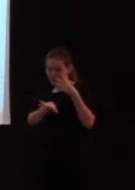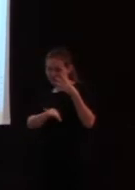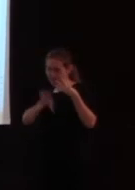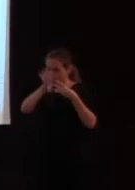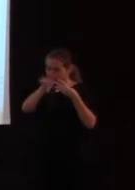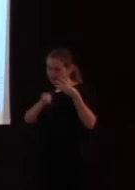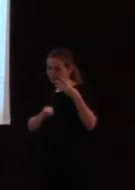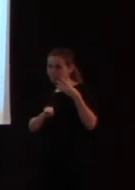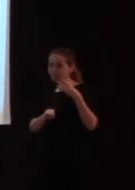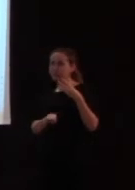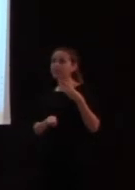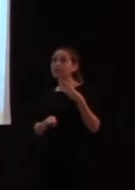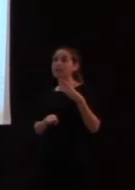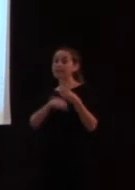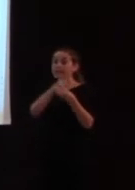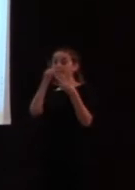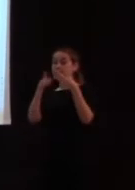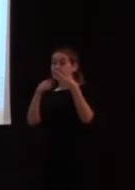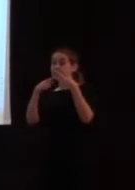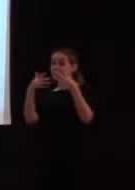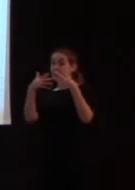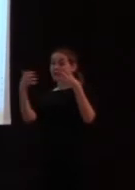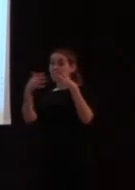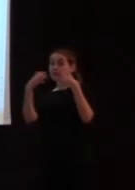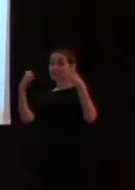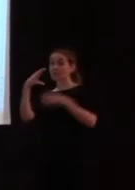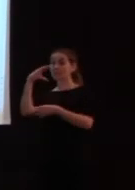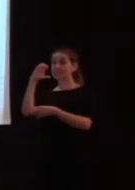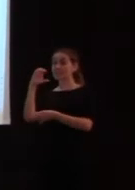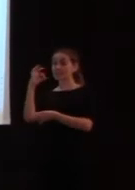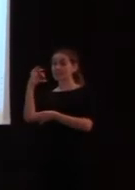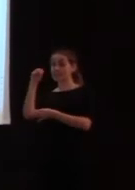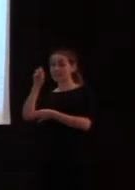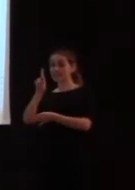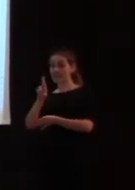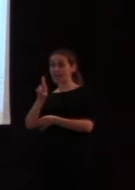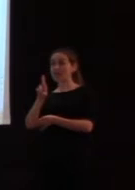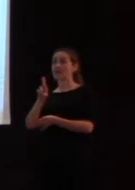otro artículo de un autor que se llama César Coll, que habla